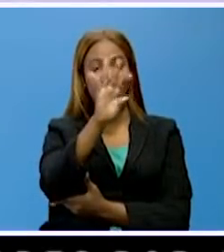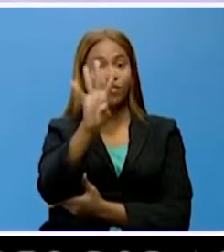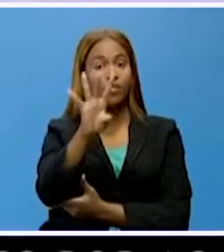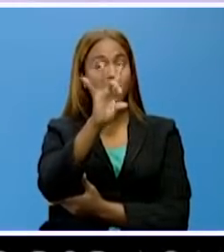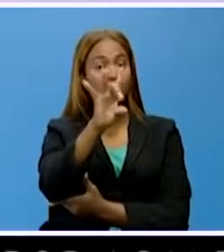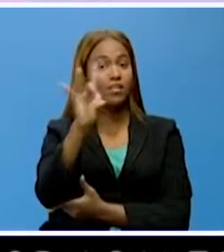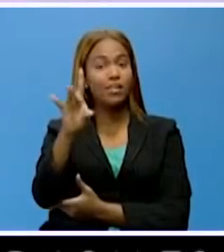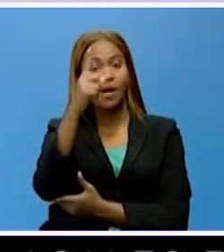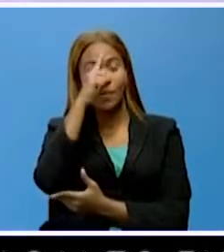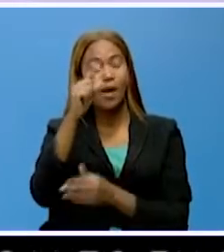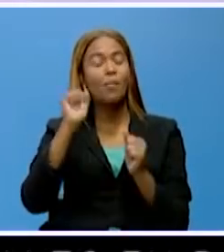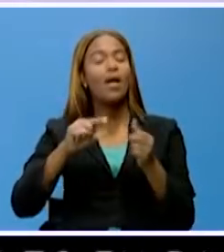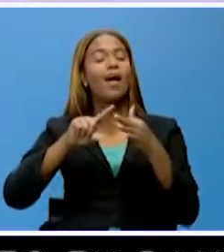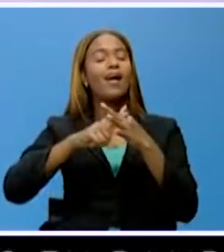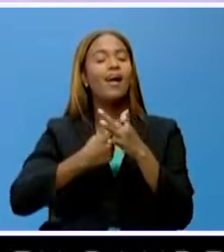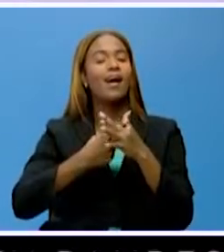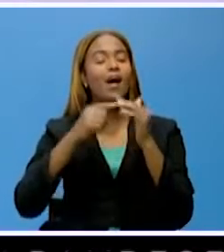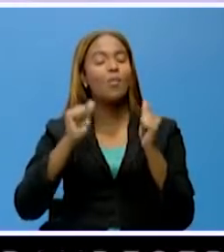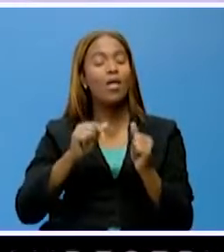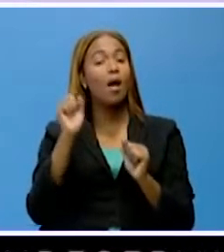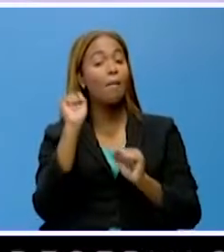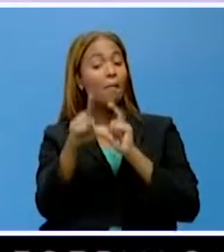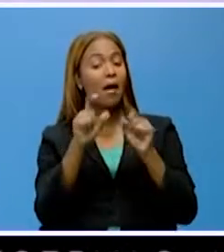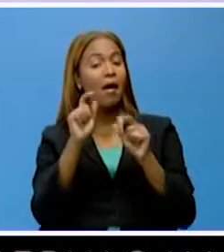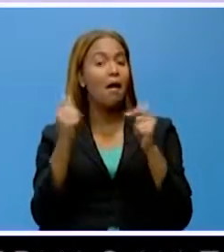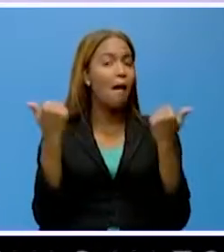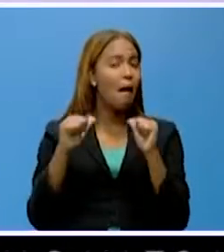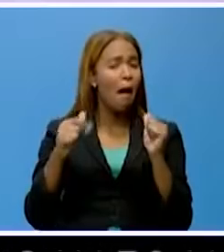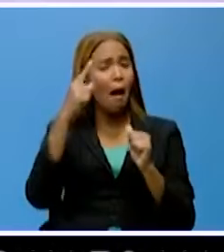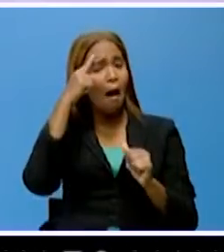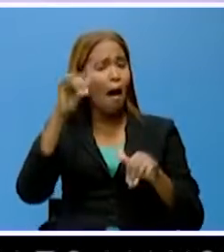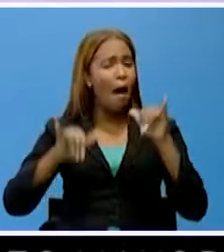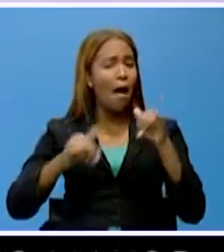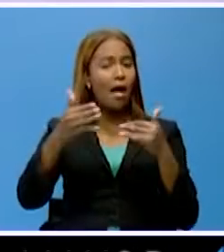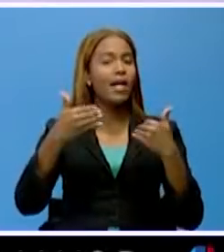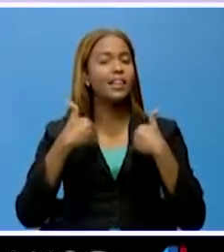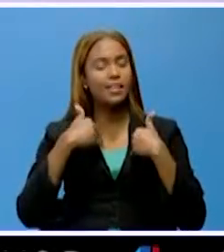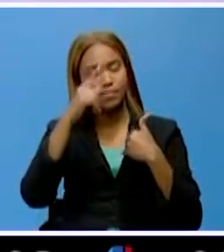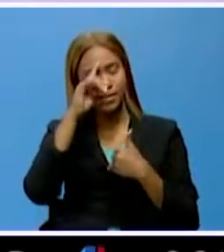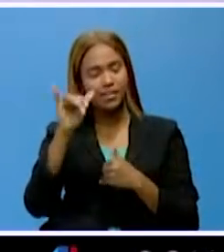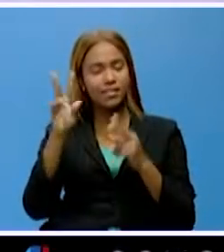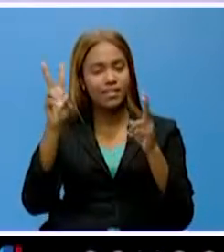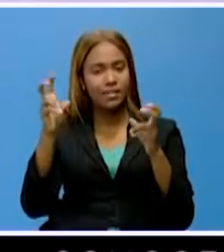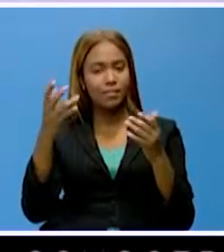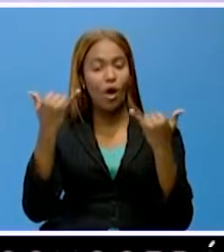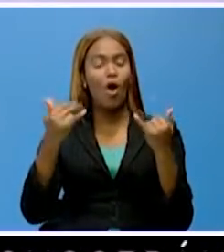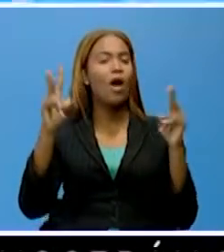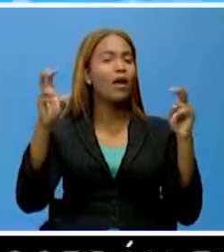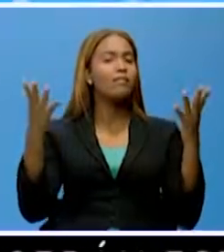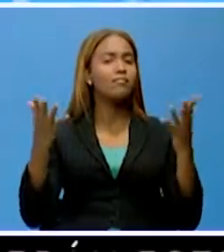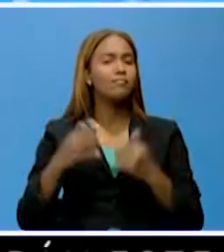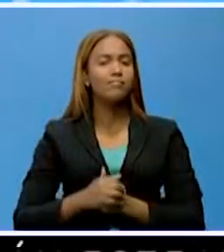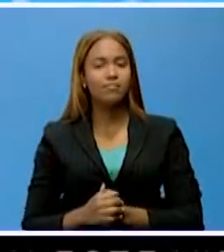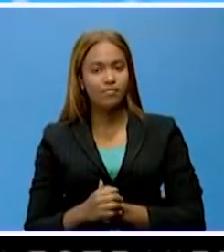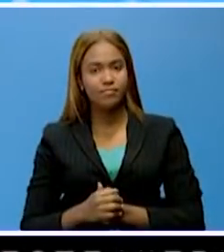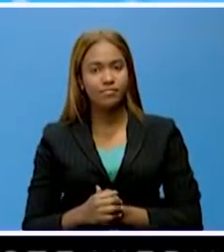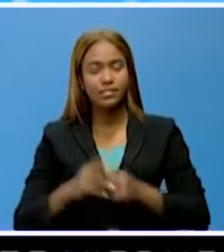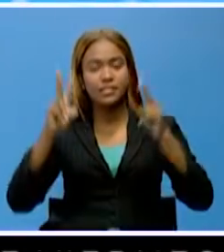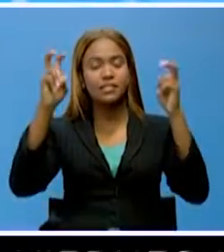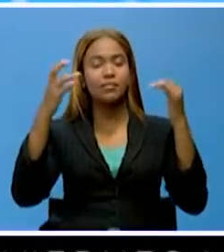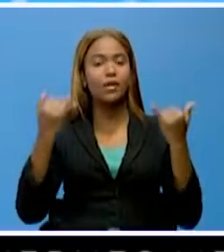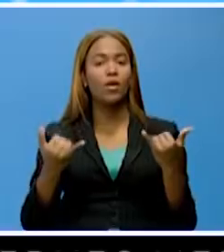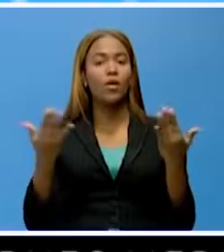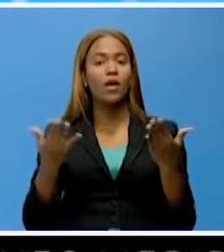809-689-9488, para que empecemos a hacer preguntas ante cualquier duda que tengan en función de este tema. ¿Cuál es el de hoy? El tema de hoy es, ¿qué